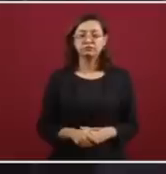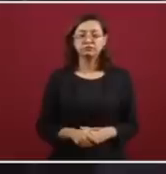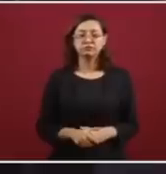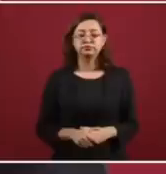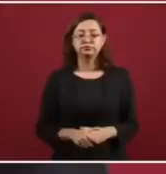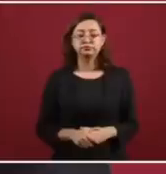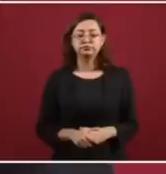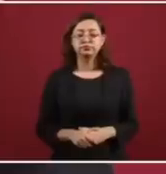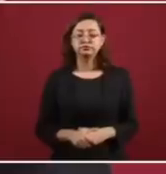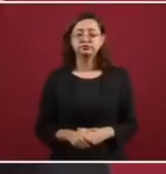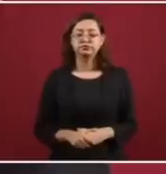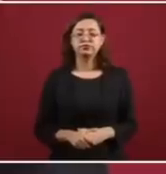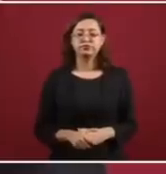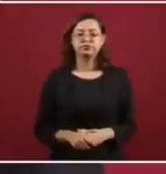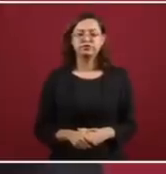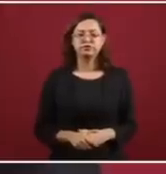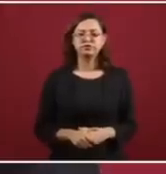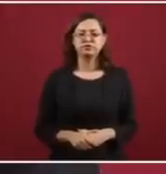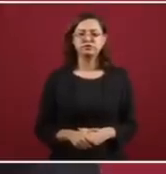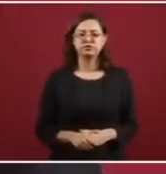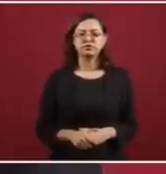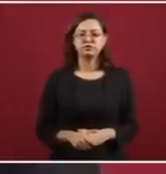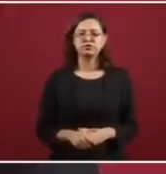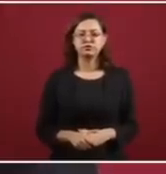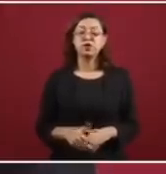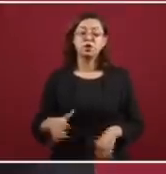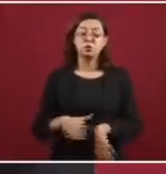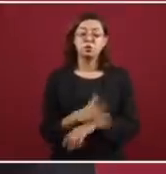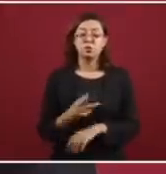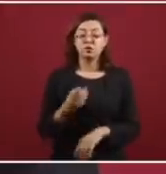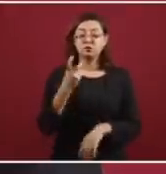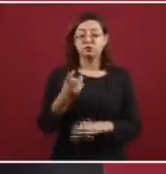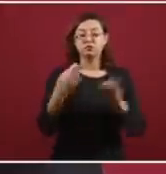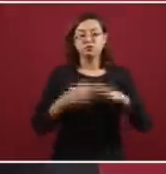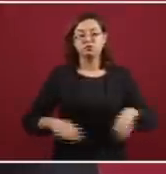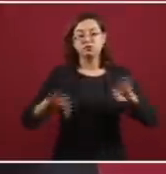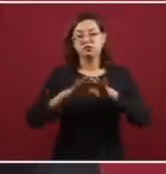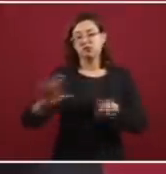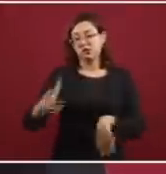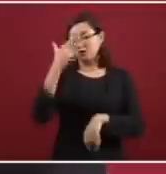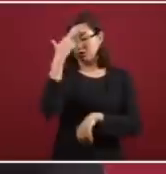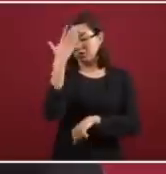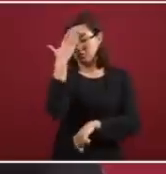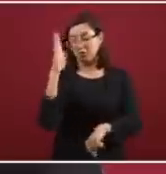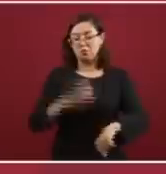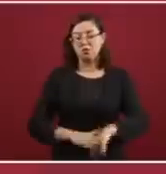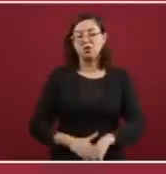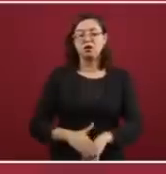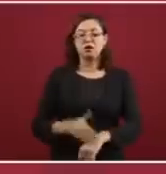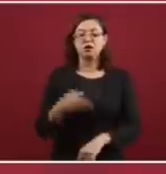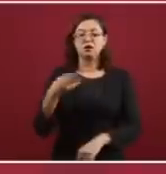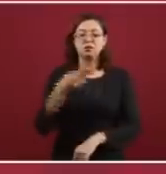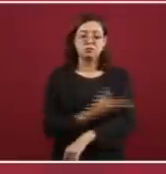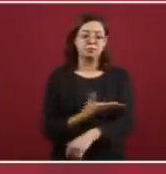Por eso la importancia del maderismo. Bueno, y por muchas cosas.